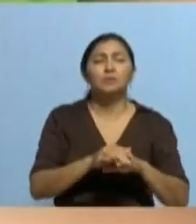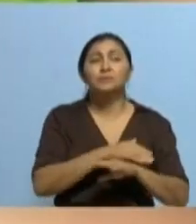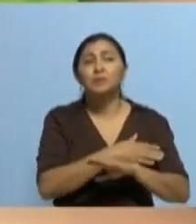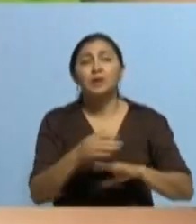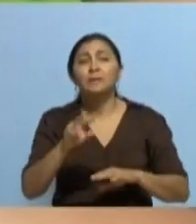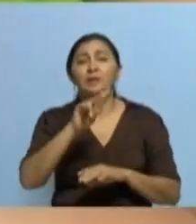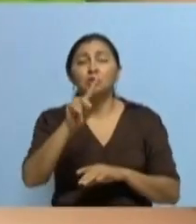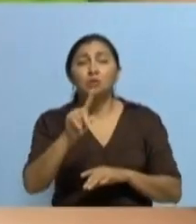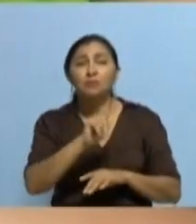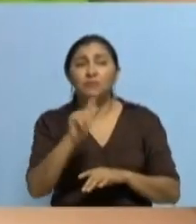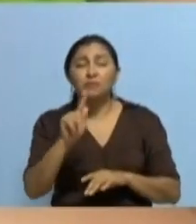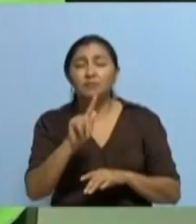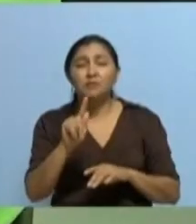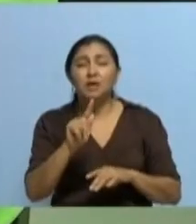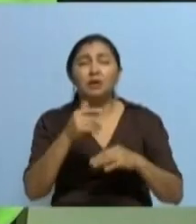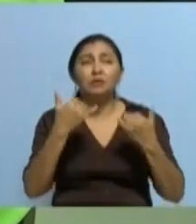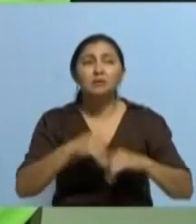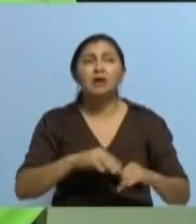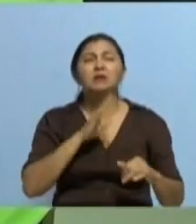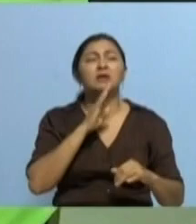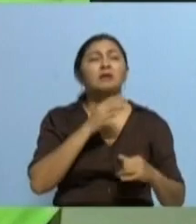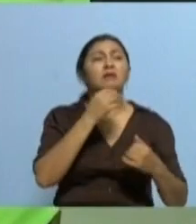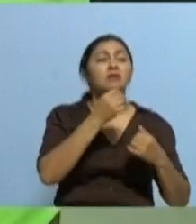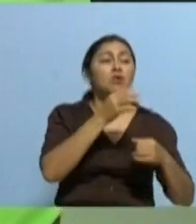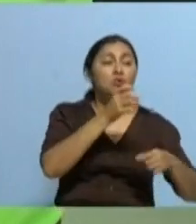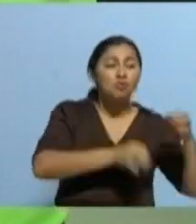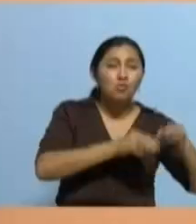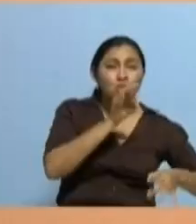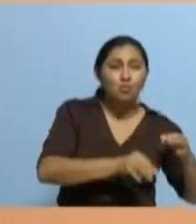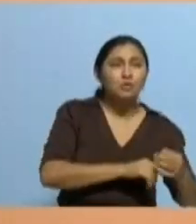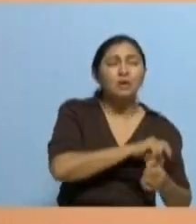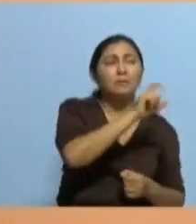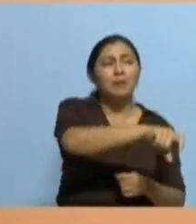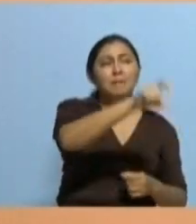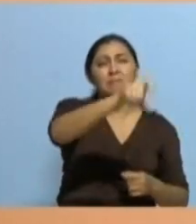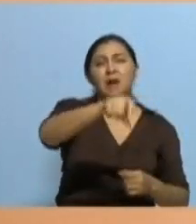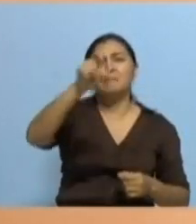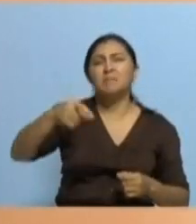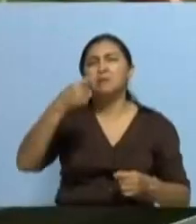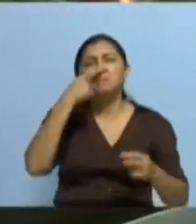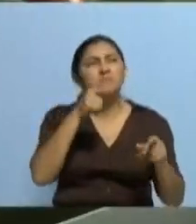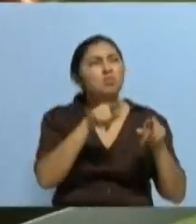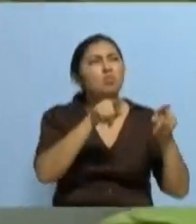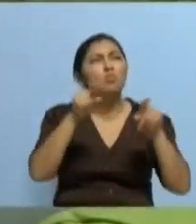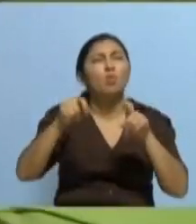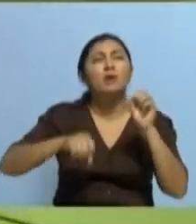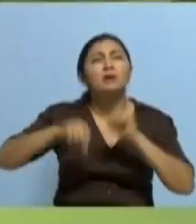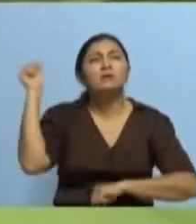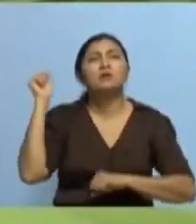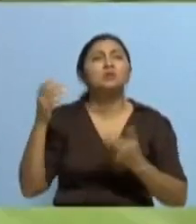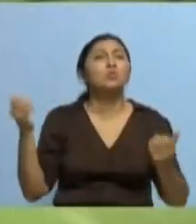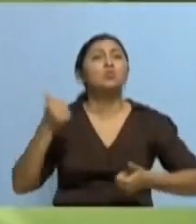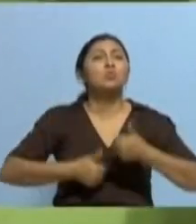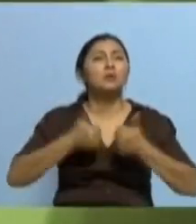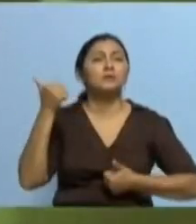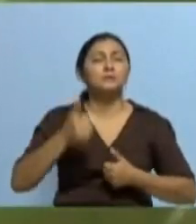elegidas finalistas serán visitadas por el jurado calificador en un recorrido carnavalero para elegir la ganadora.